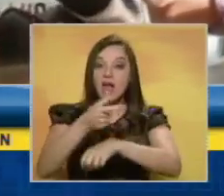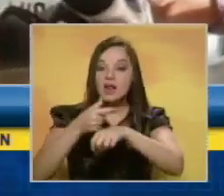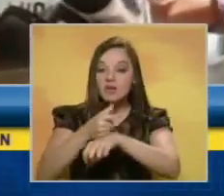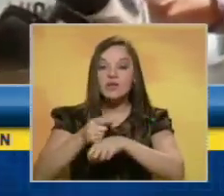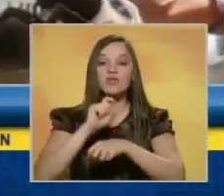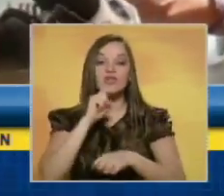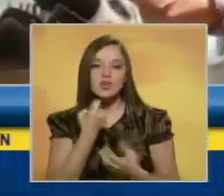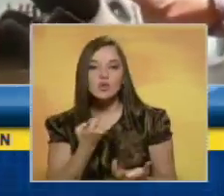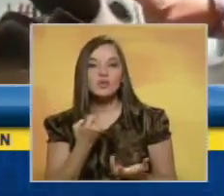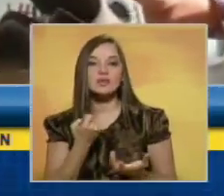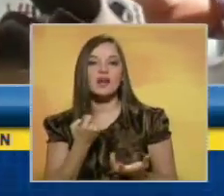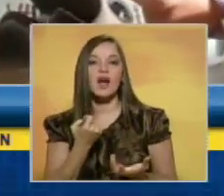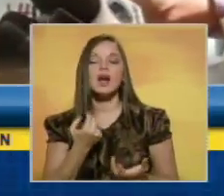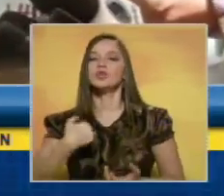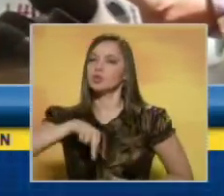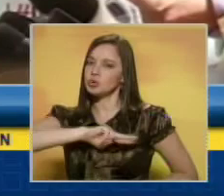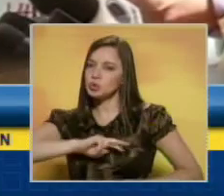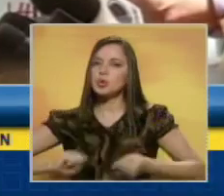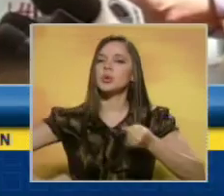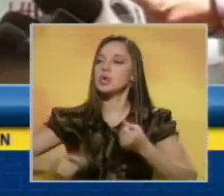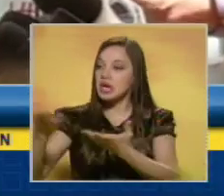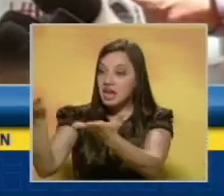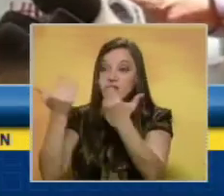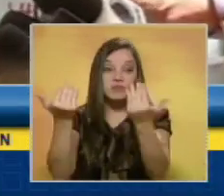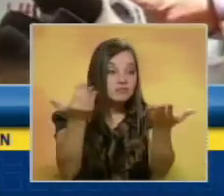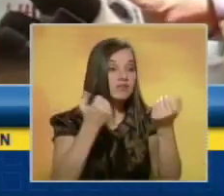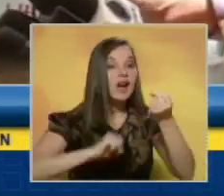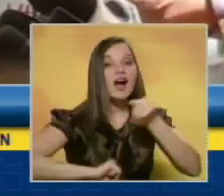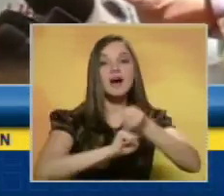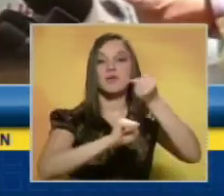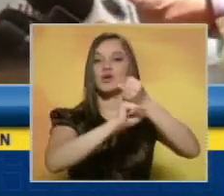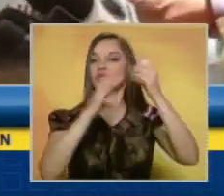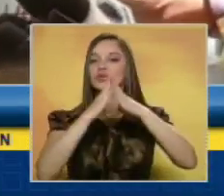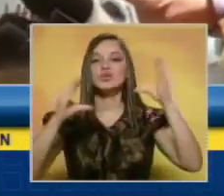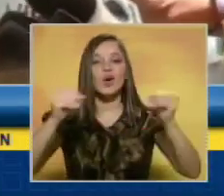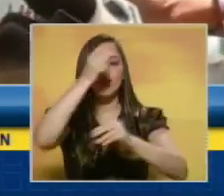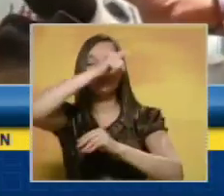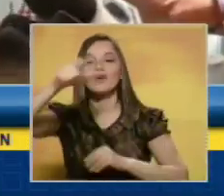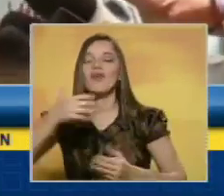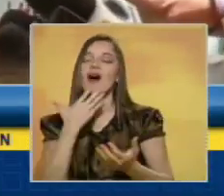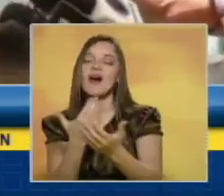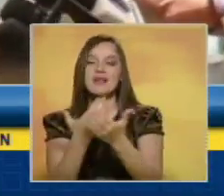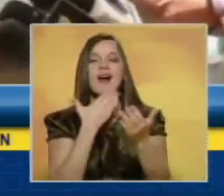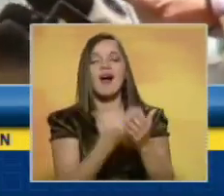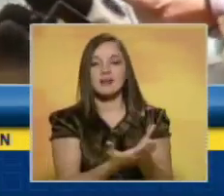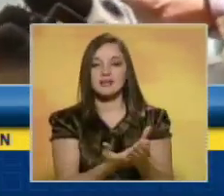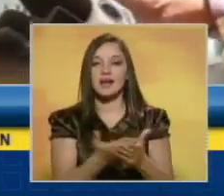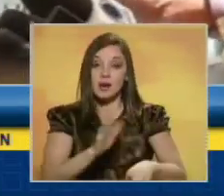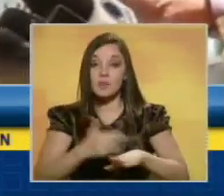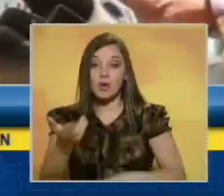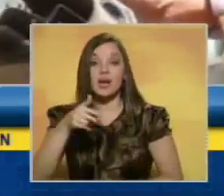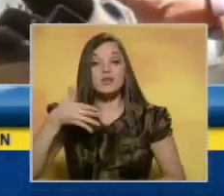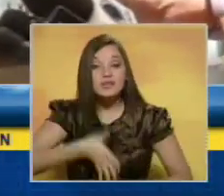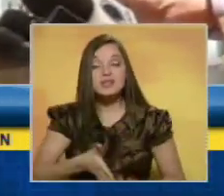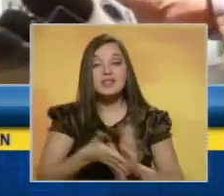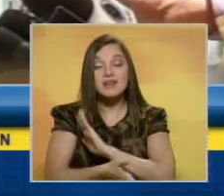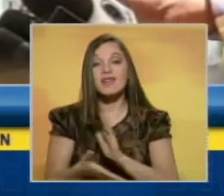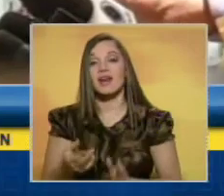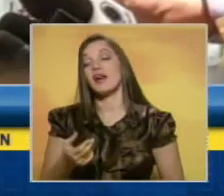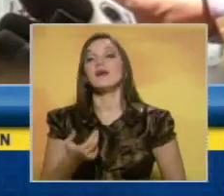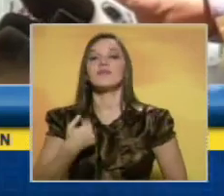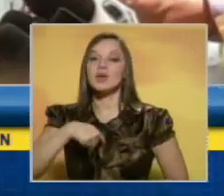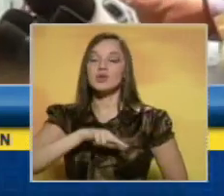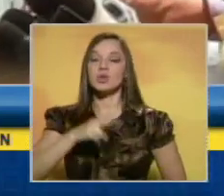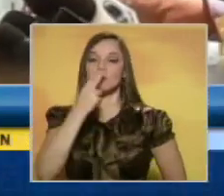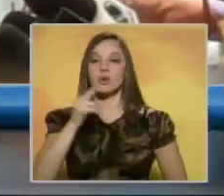Rusia. Recibimos el apoyo de todos los pueblos y gracias por eso, porque nos compromete aún más, pero